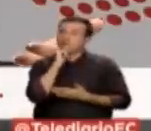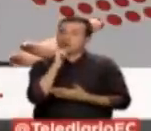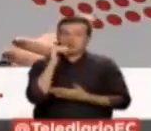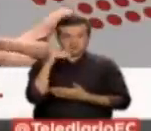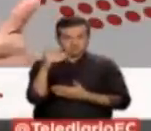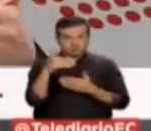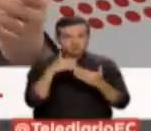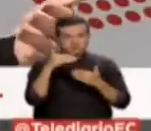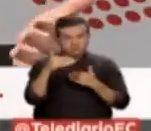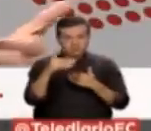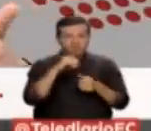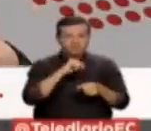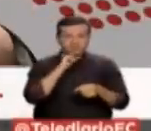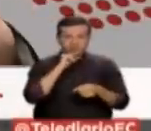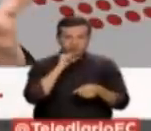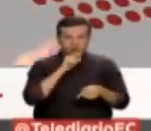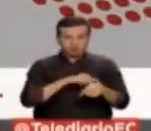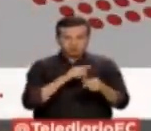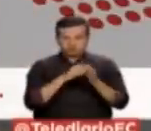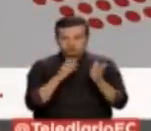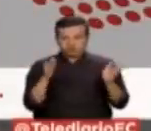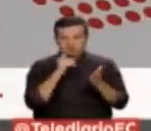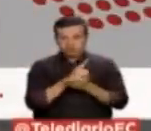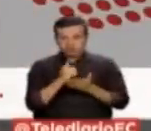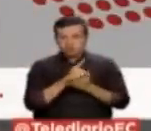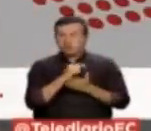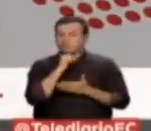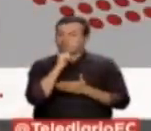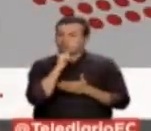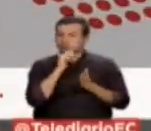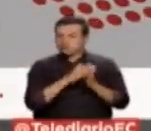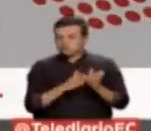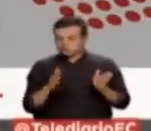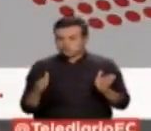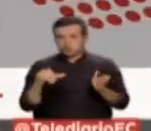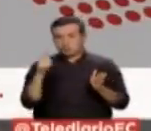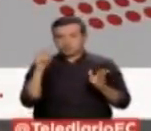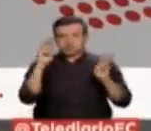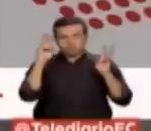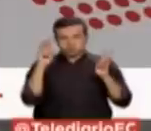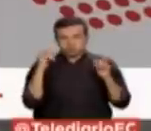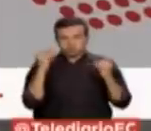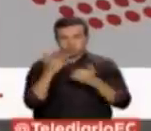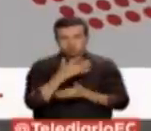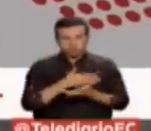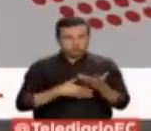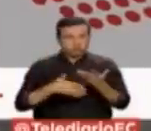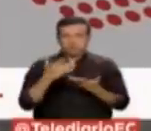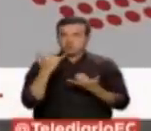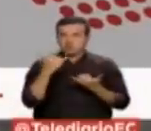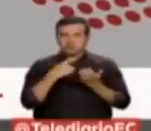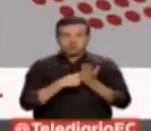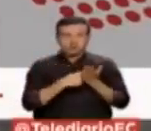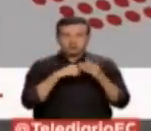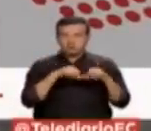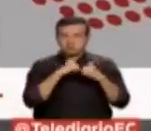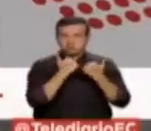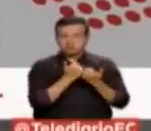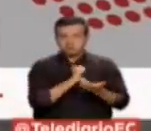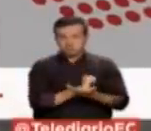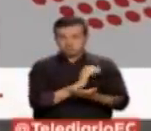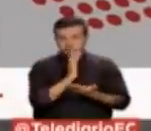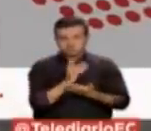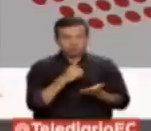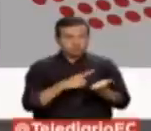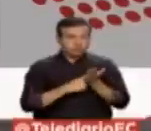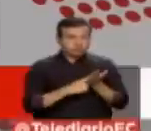algunas algún tiempo de eso algunas semanas de eso eh hay otros temas que en este mismo momento se debaten en la asamblea nacional